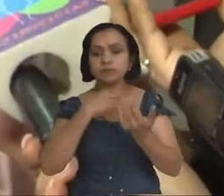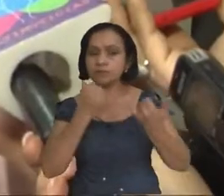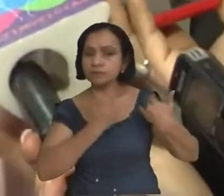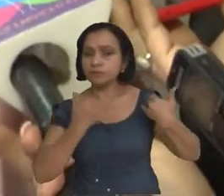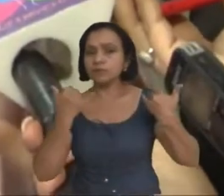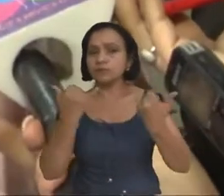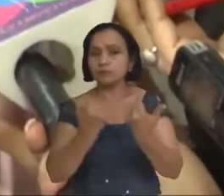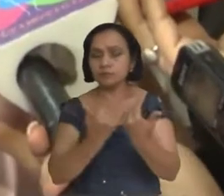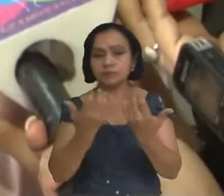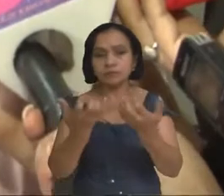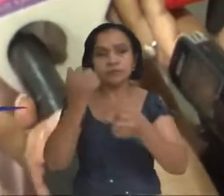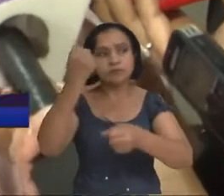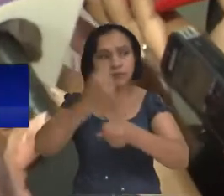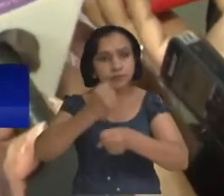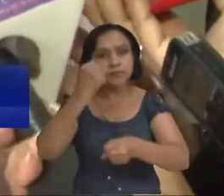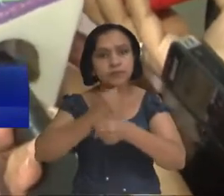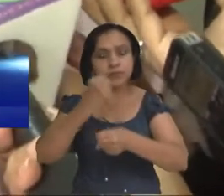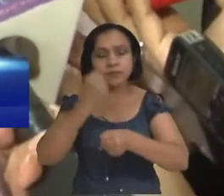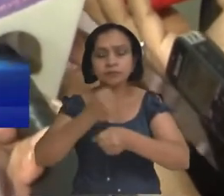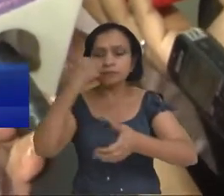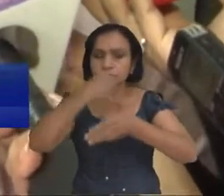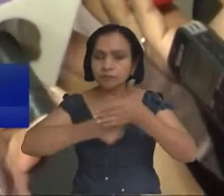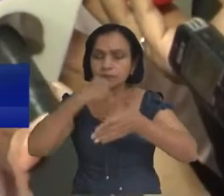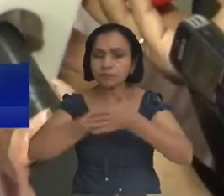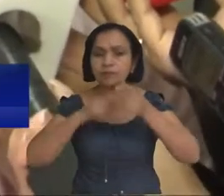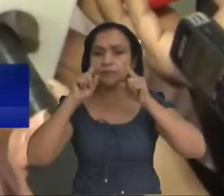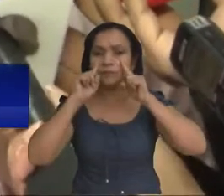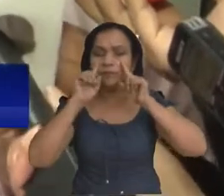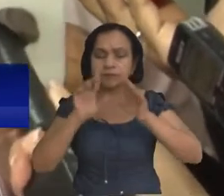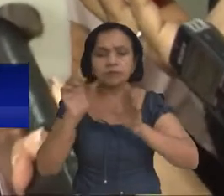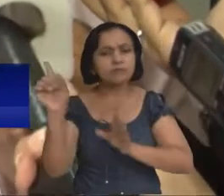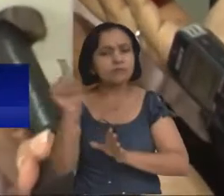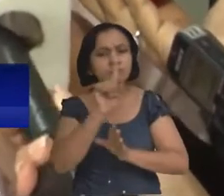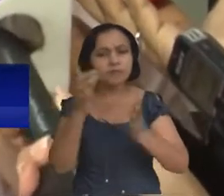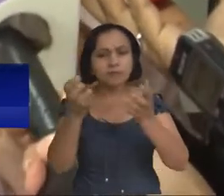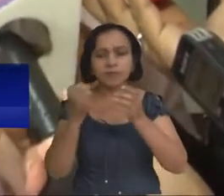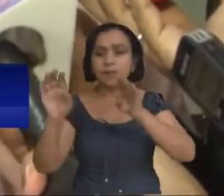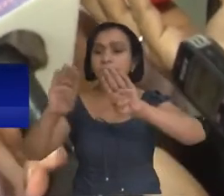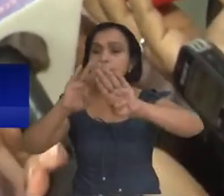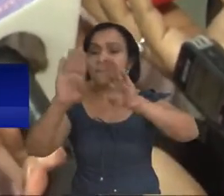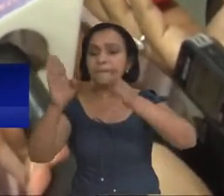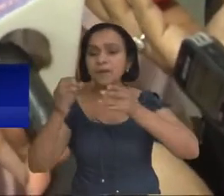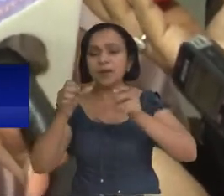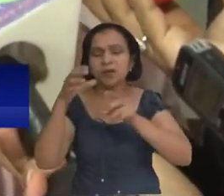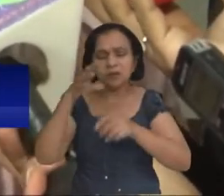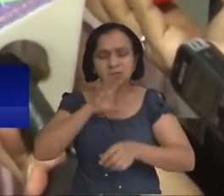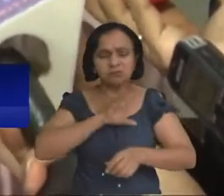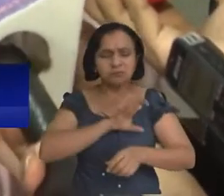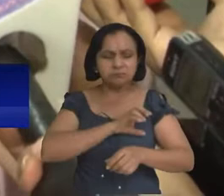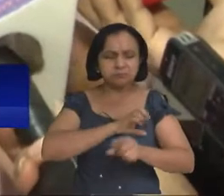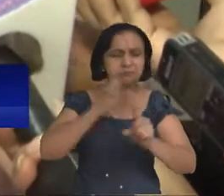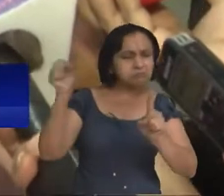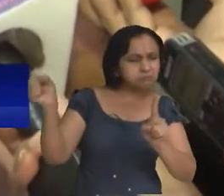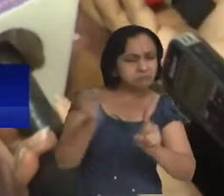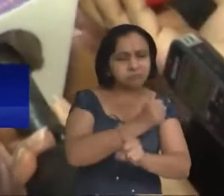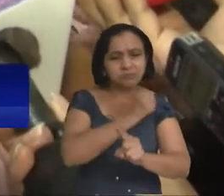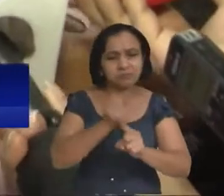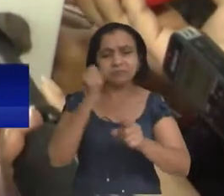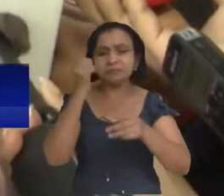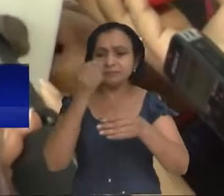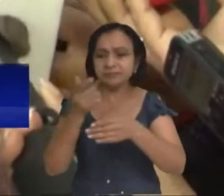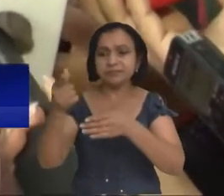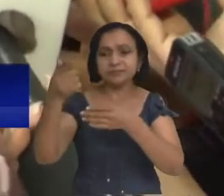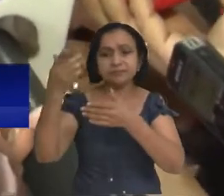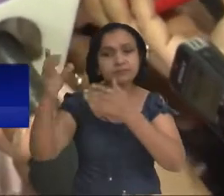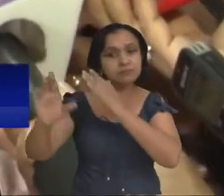La idea es trabajar fuerte en la prevención, porque lo que no queremos es que nuestras mujeres sigan sufriendo, sigan siendo víctimas de estos